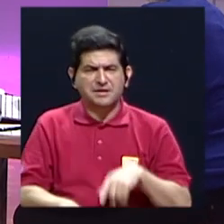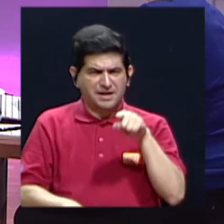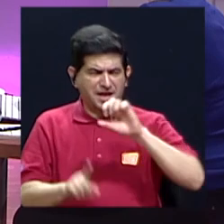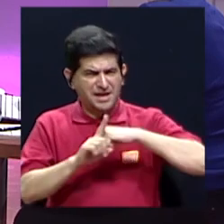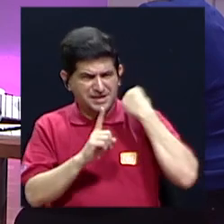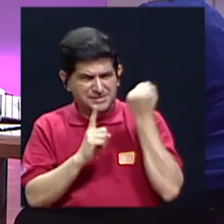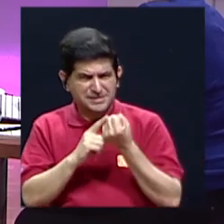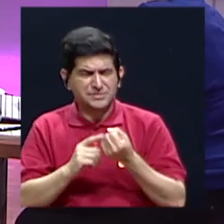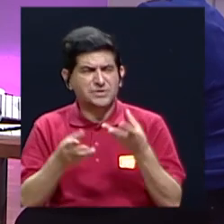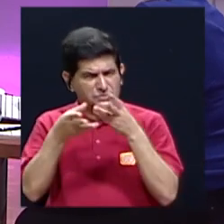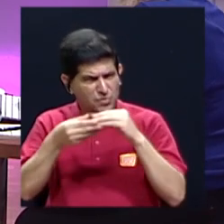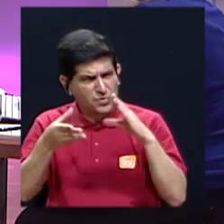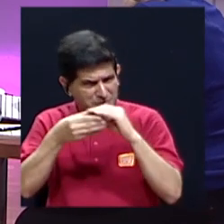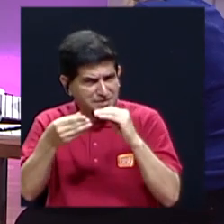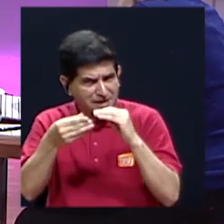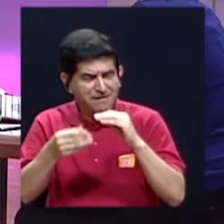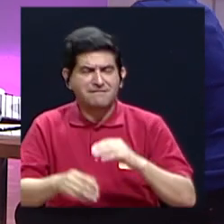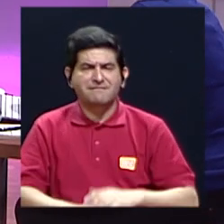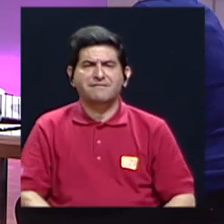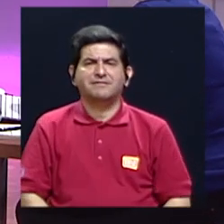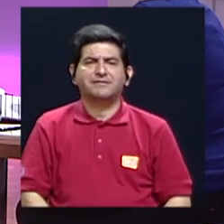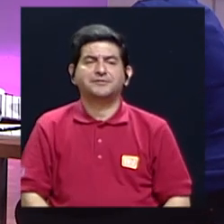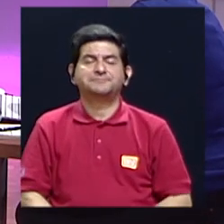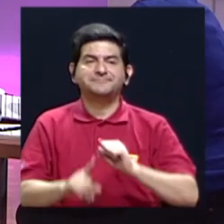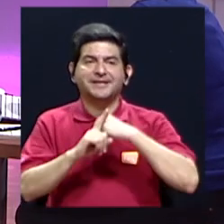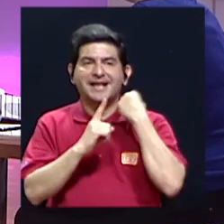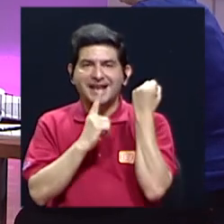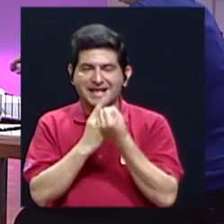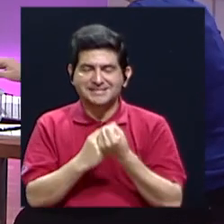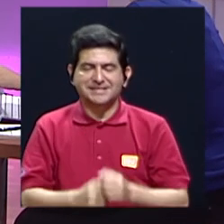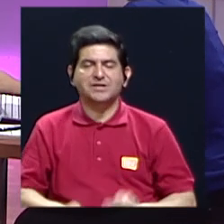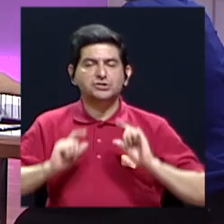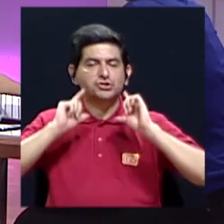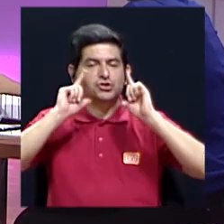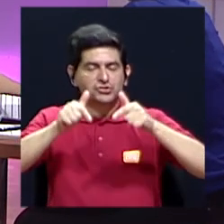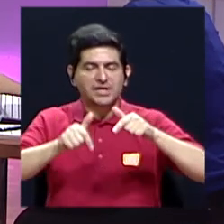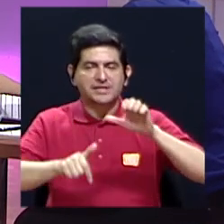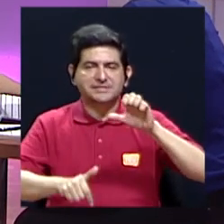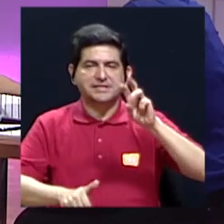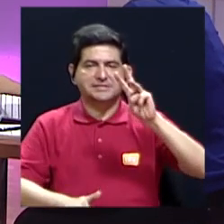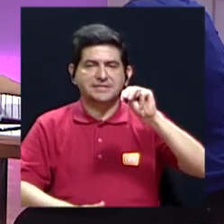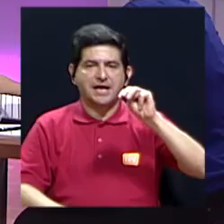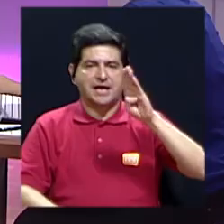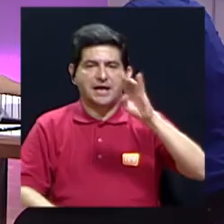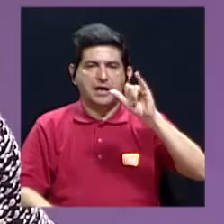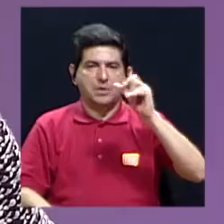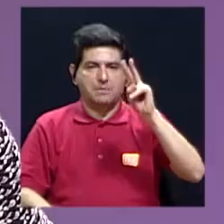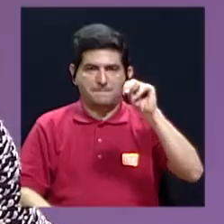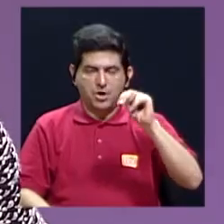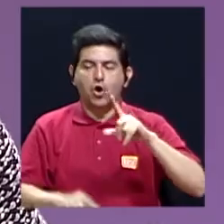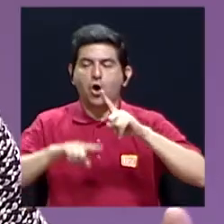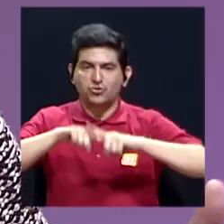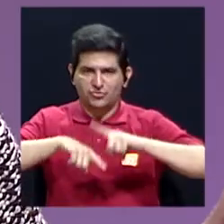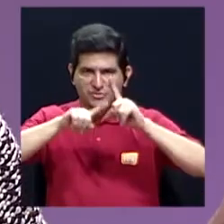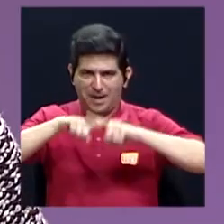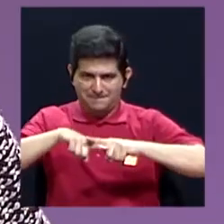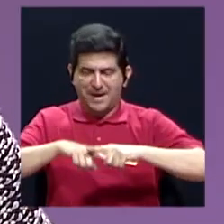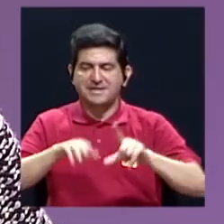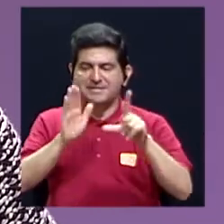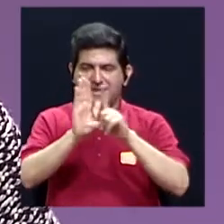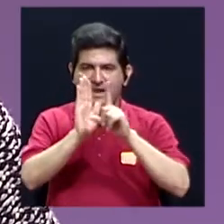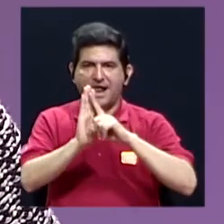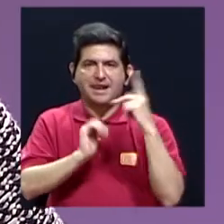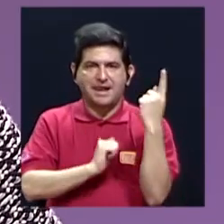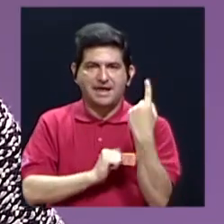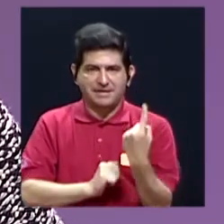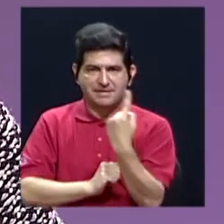los embriones. El punto de que se desechan embriones depende de la ley de